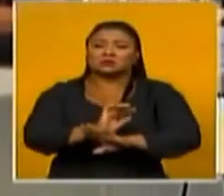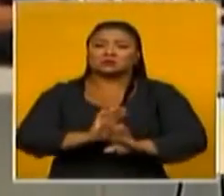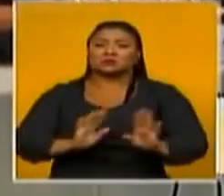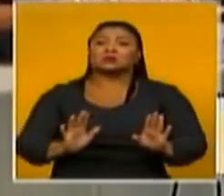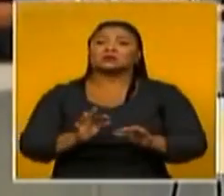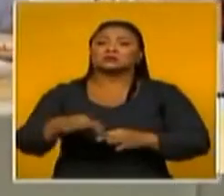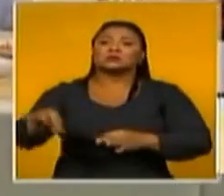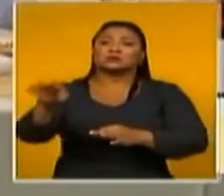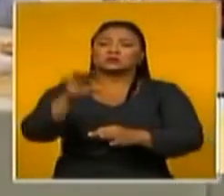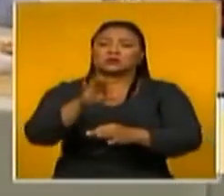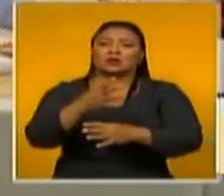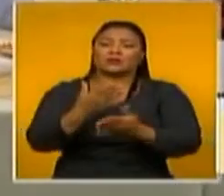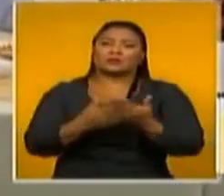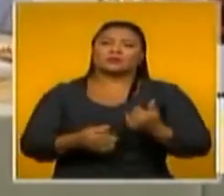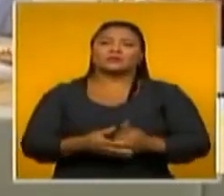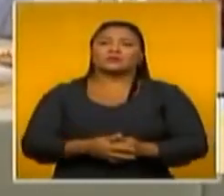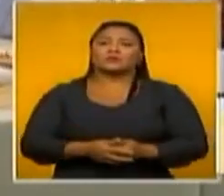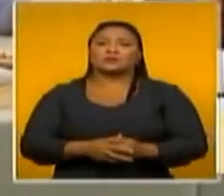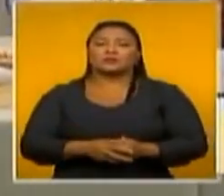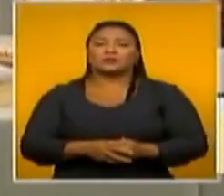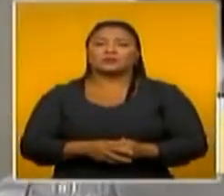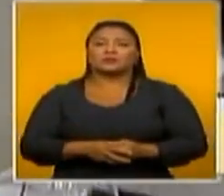en reemplazo de Jorge Glass.